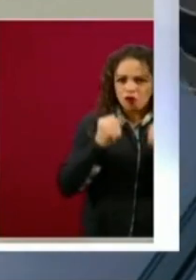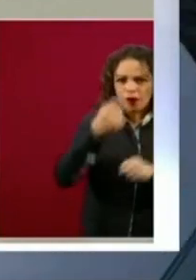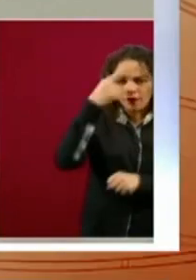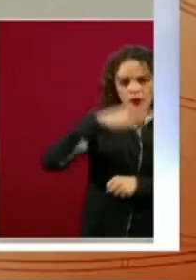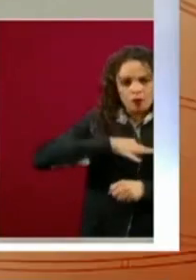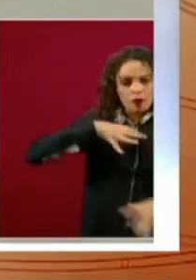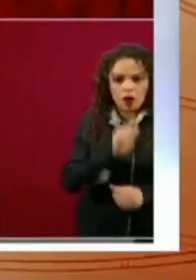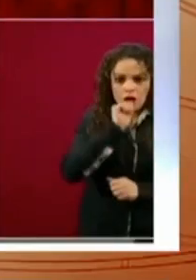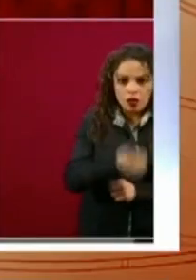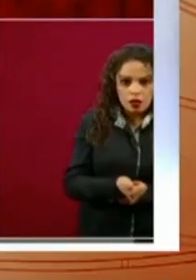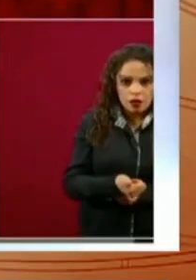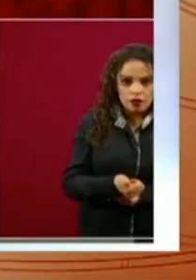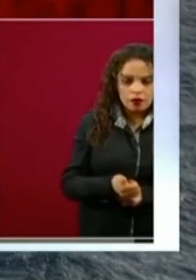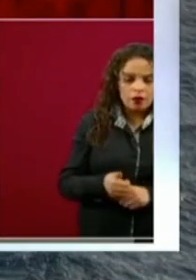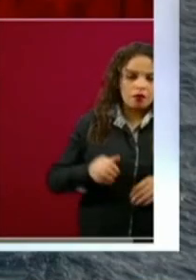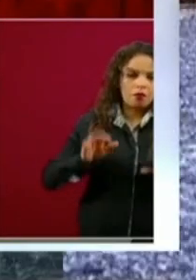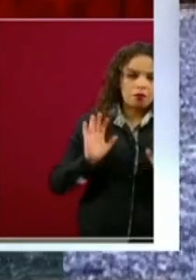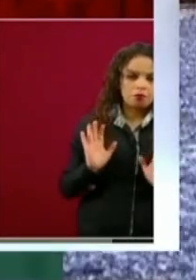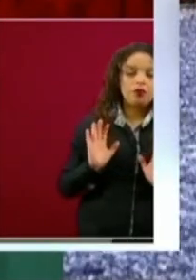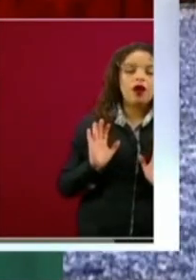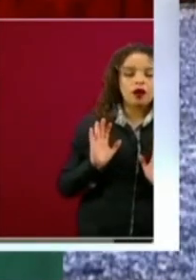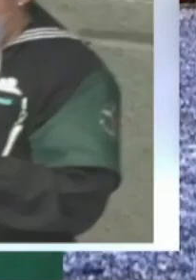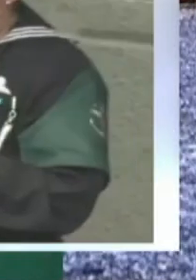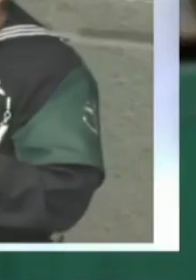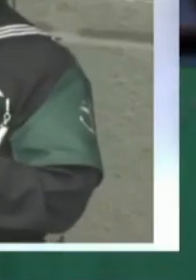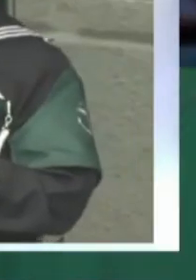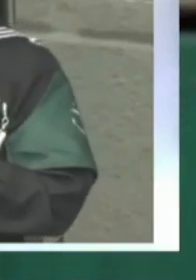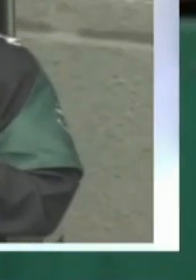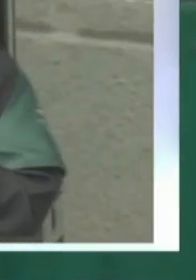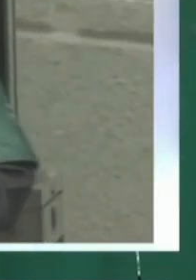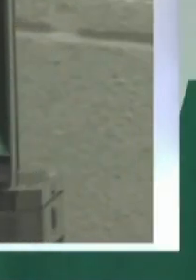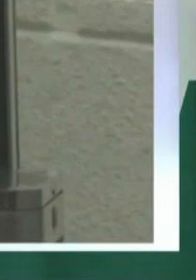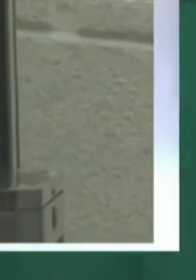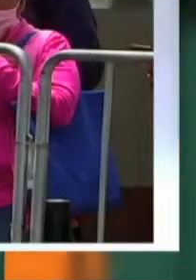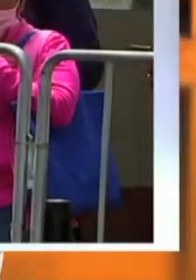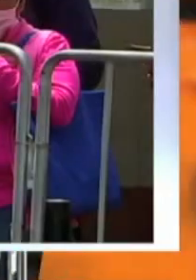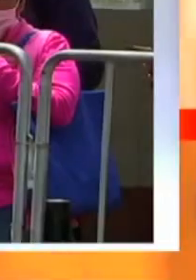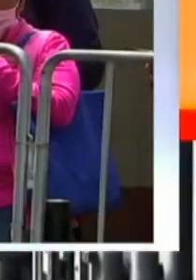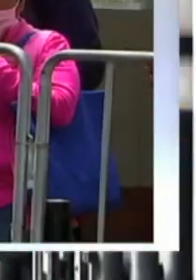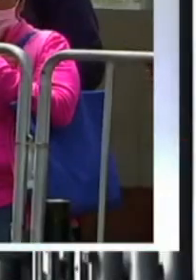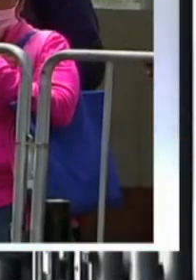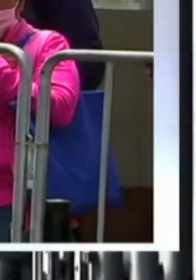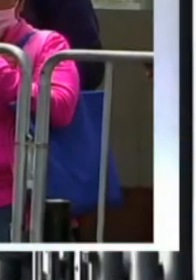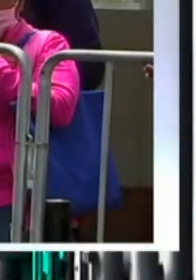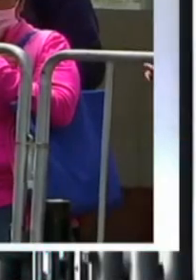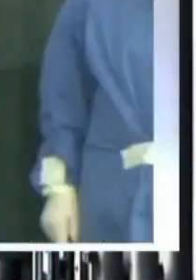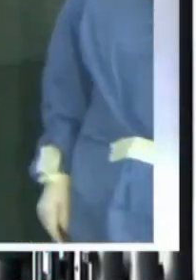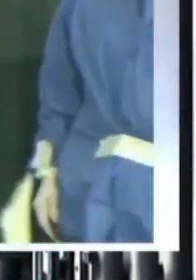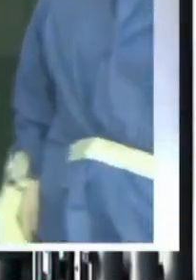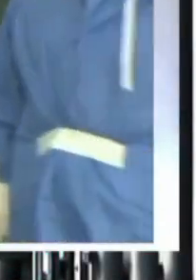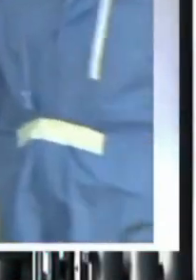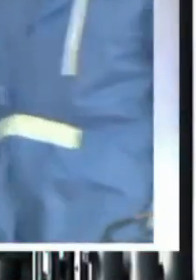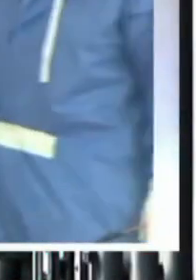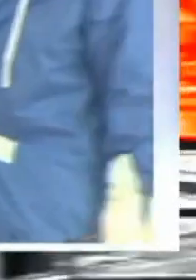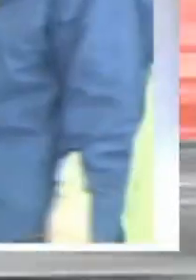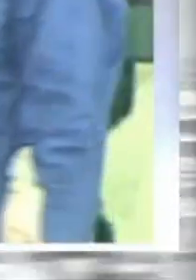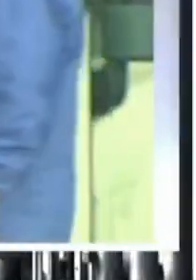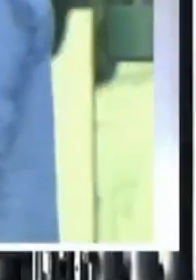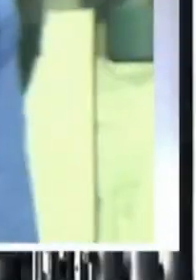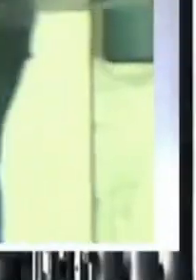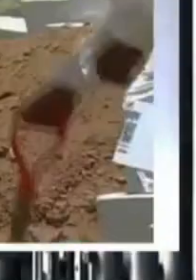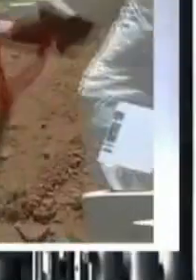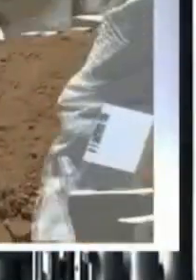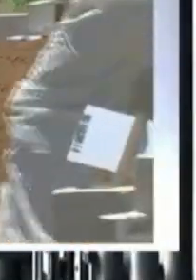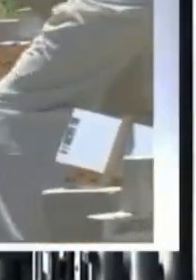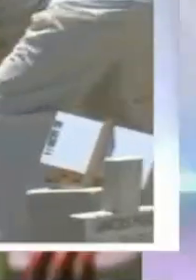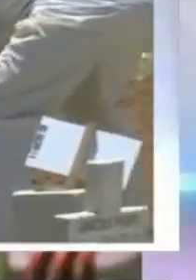de intensidad. Informó que la zona metropolitana del Valle de México sigue ocupando la mayoría de los casos, las